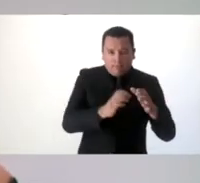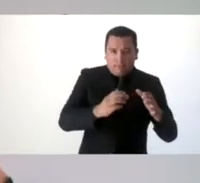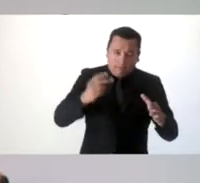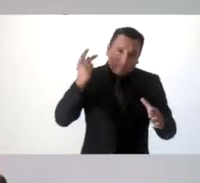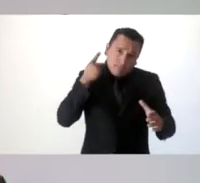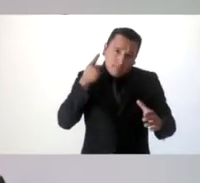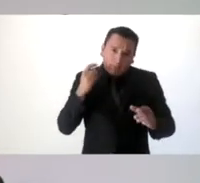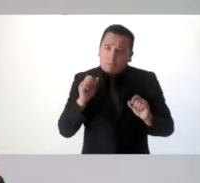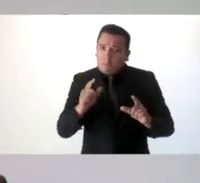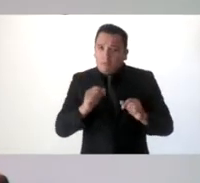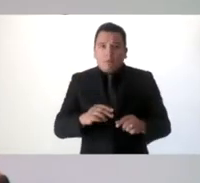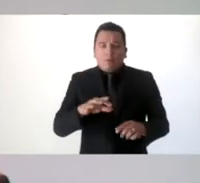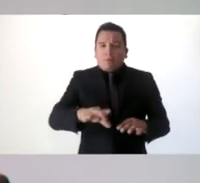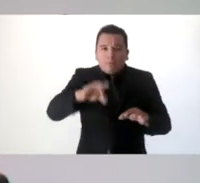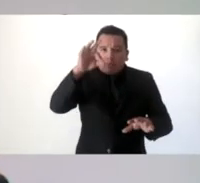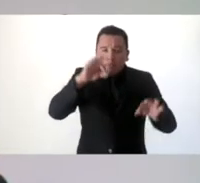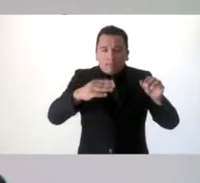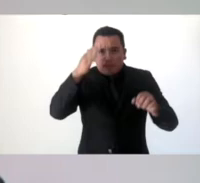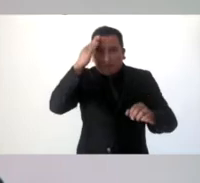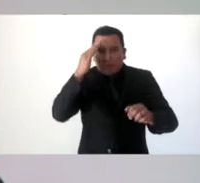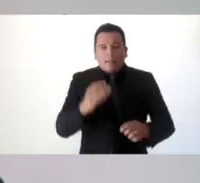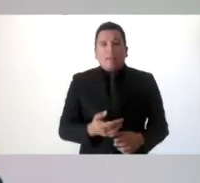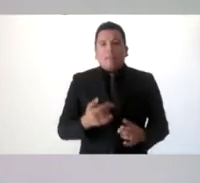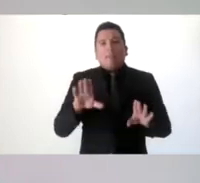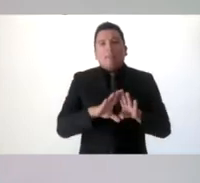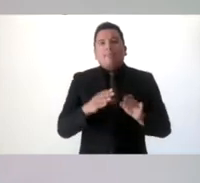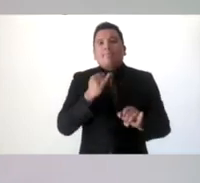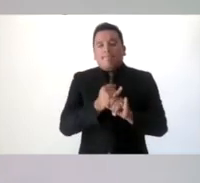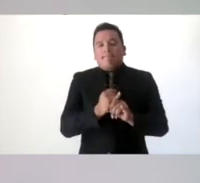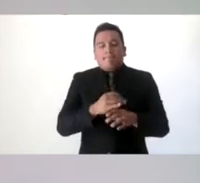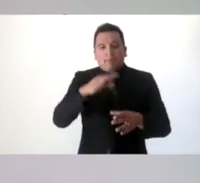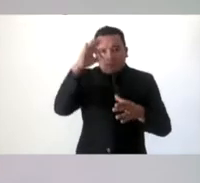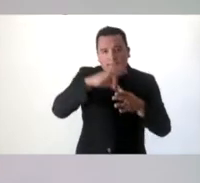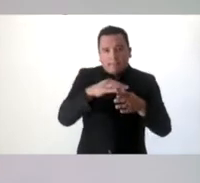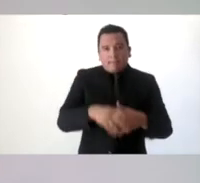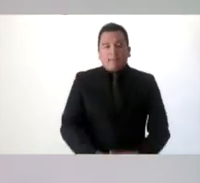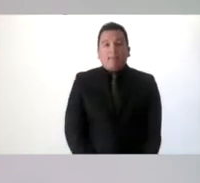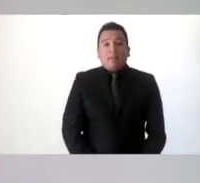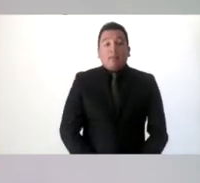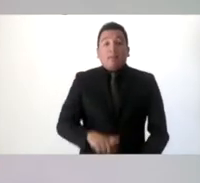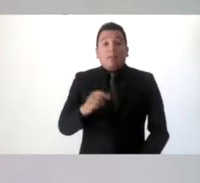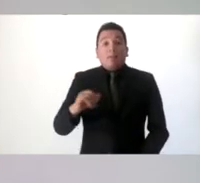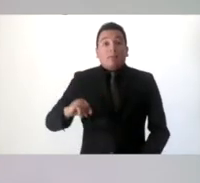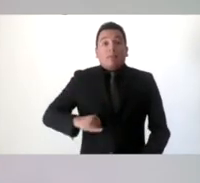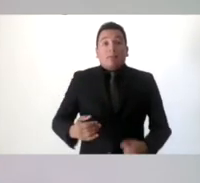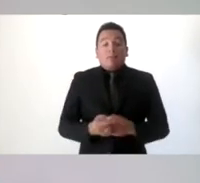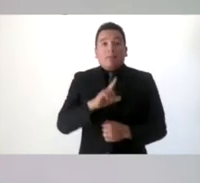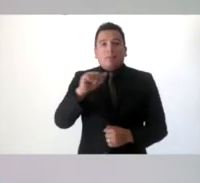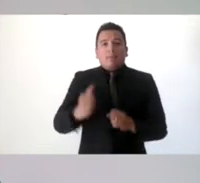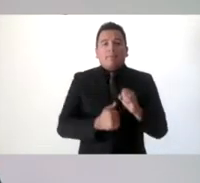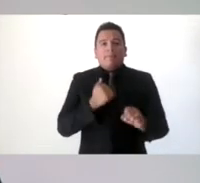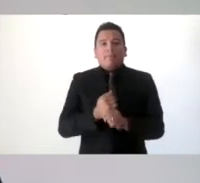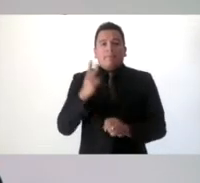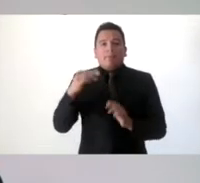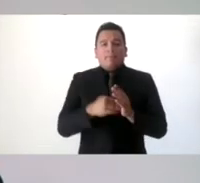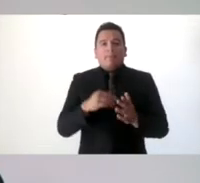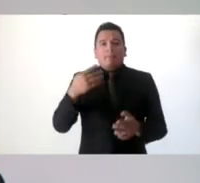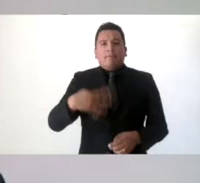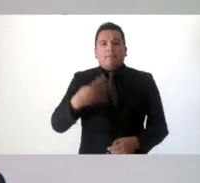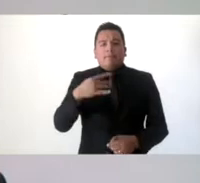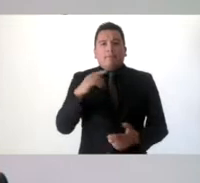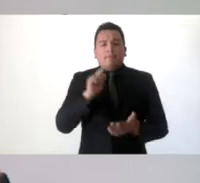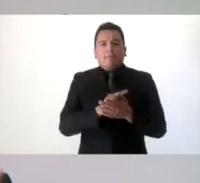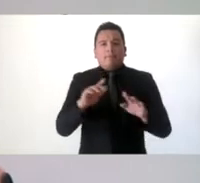algo importante que cuando llega la reforma de 2014, de alguna forma con el Instituto